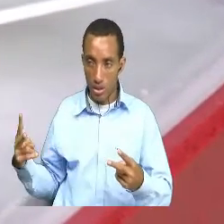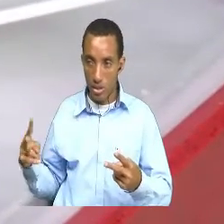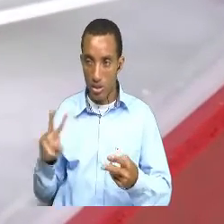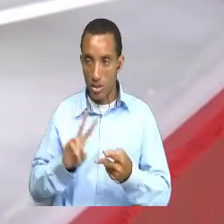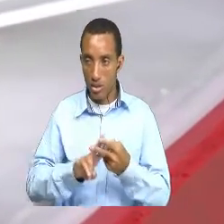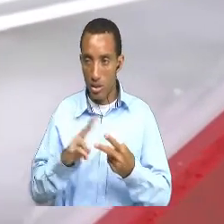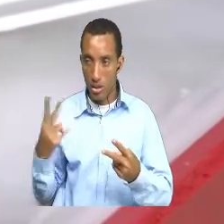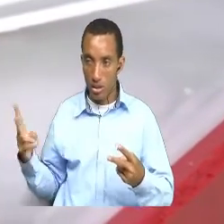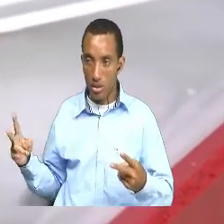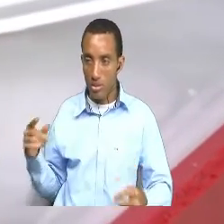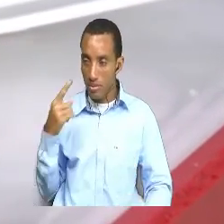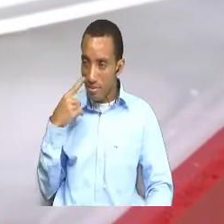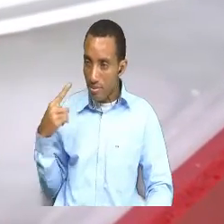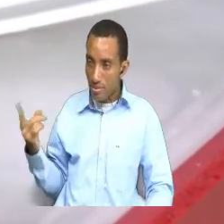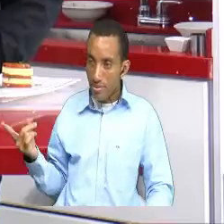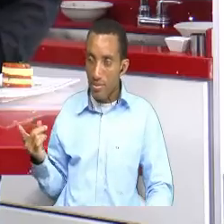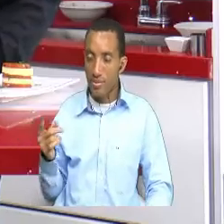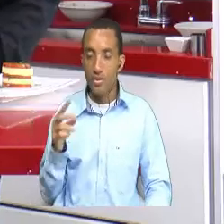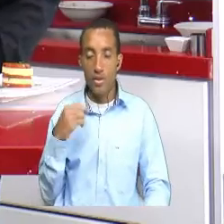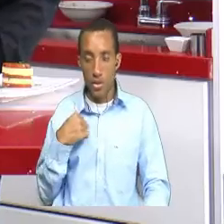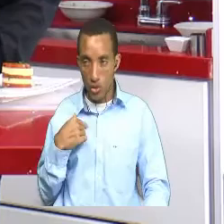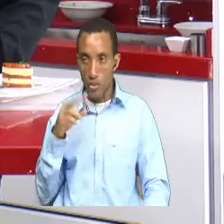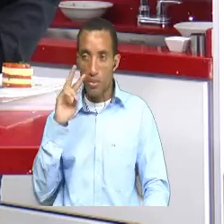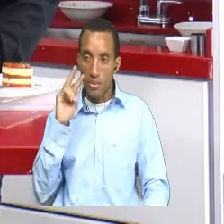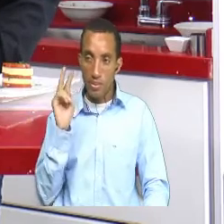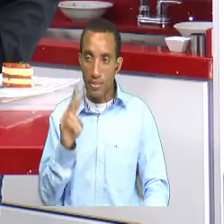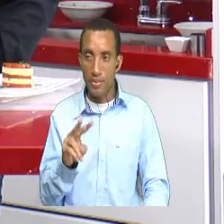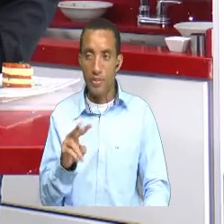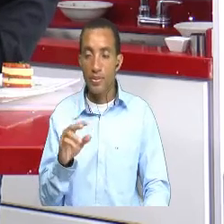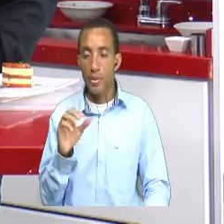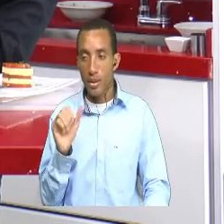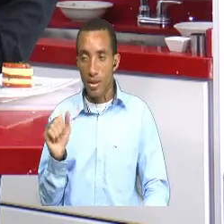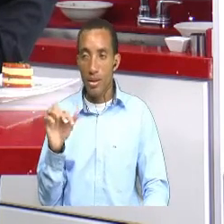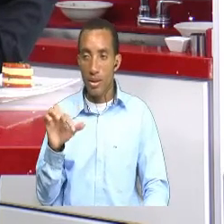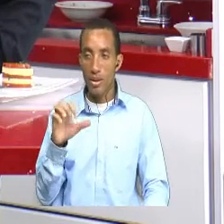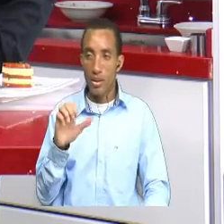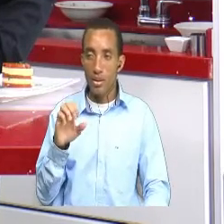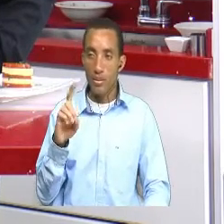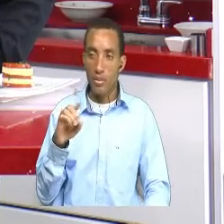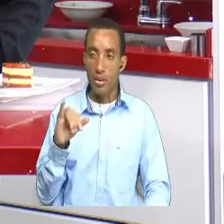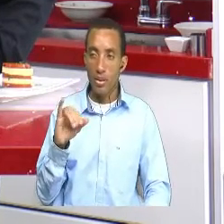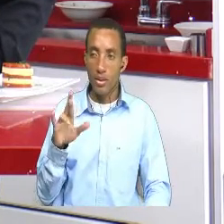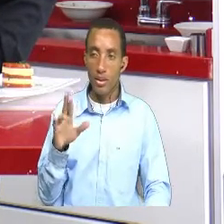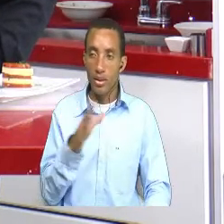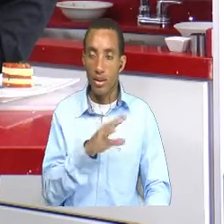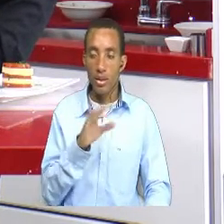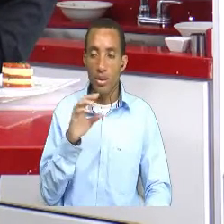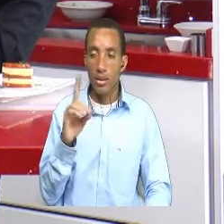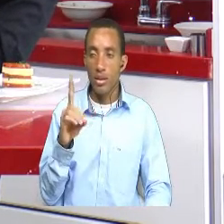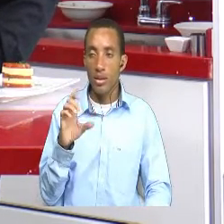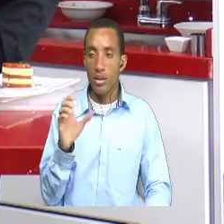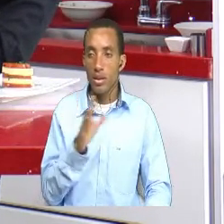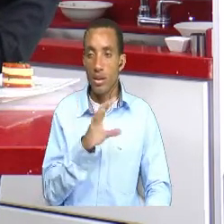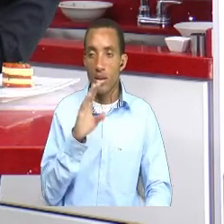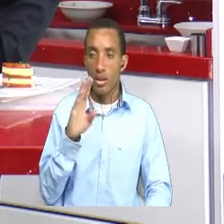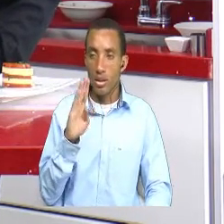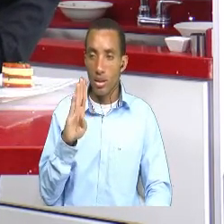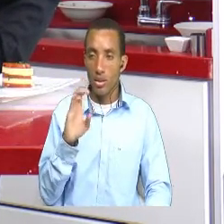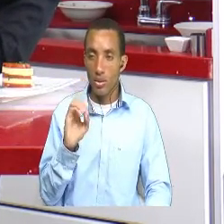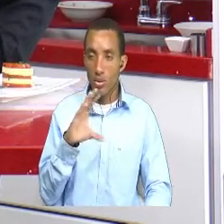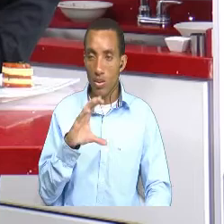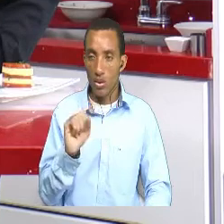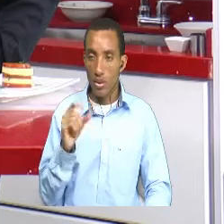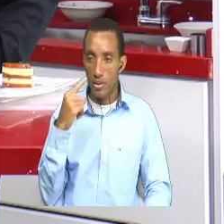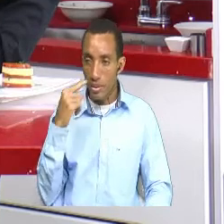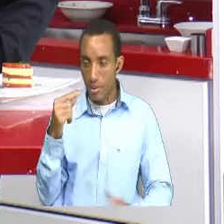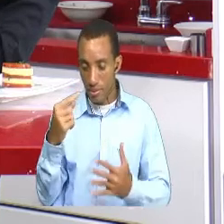posteriormente colocan esta dirección que ustedes ven en pantalla esa dirección es la dirección del ínter prada y quien cumpla con esos tres